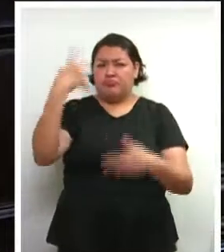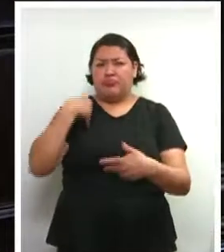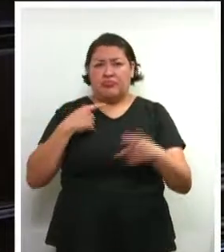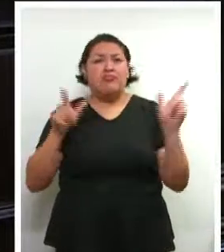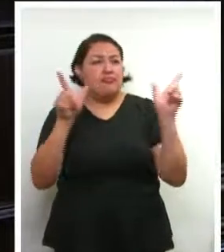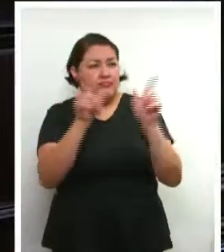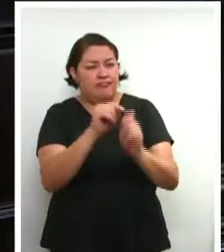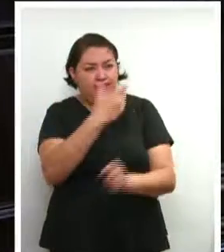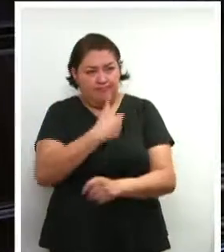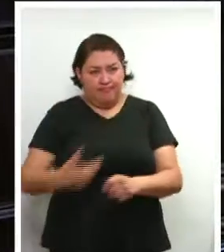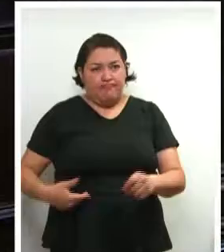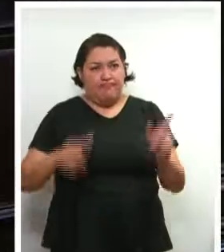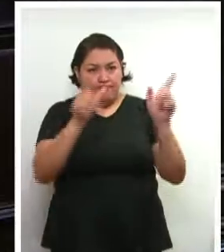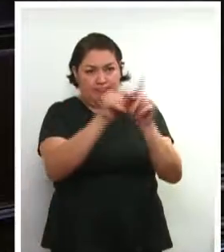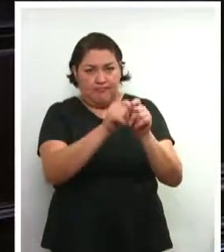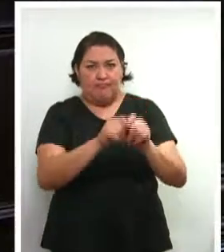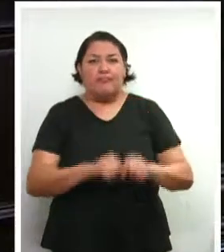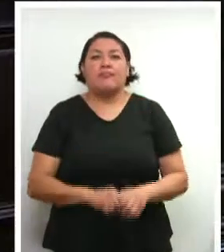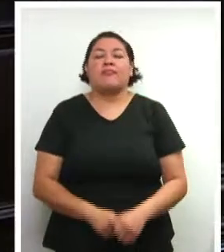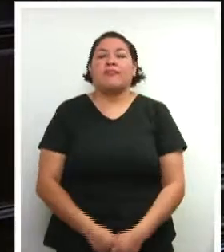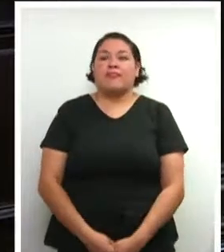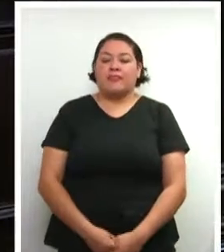señor presidente. Muchas gracias.